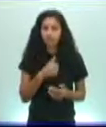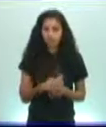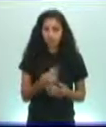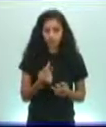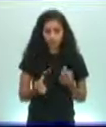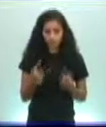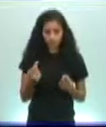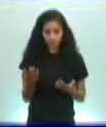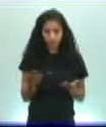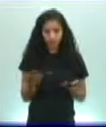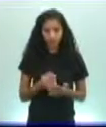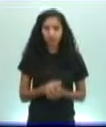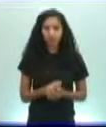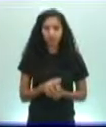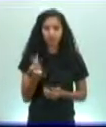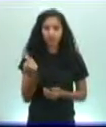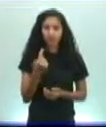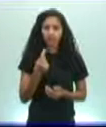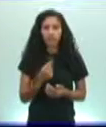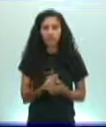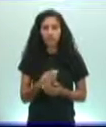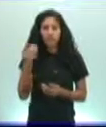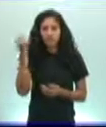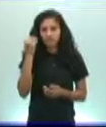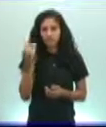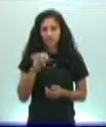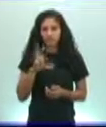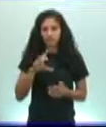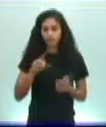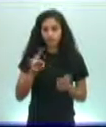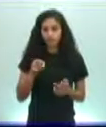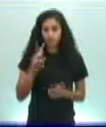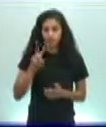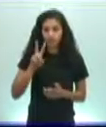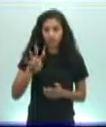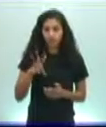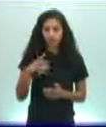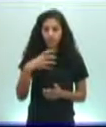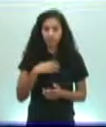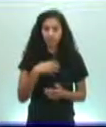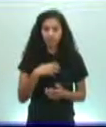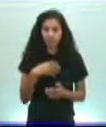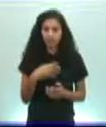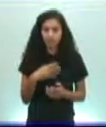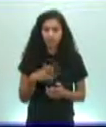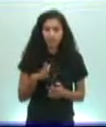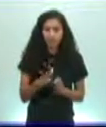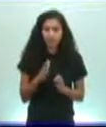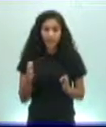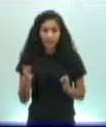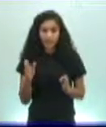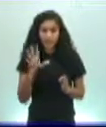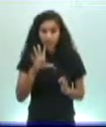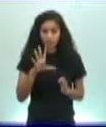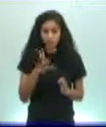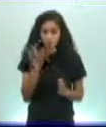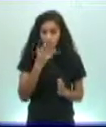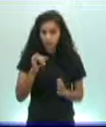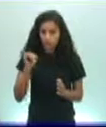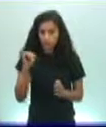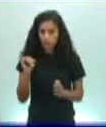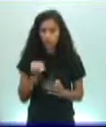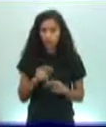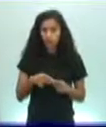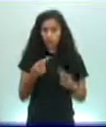durante este momento. Primero, sabes que 5,24 se encuentra entre 5 y 6.